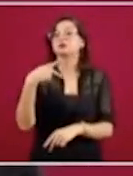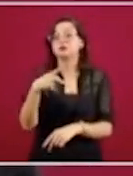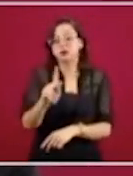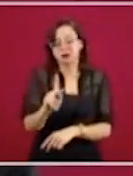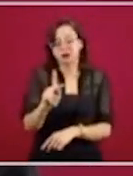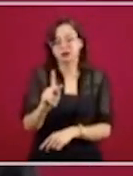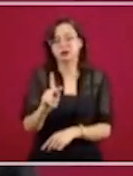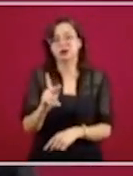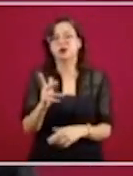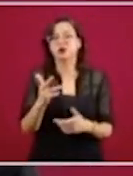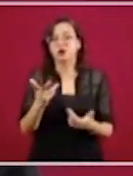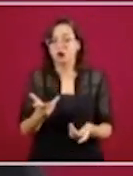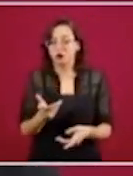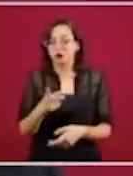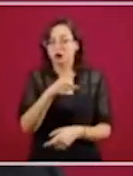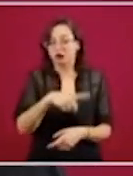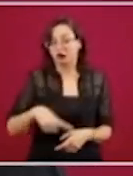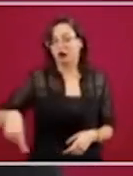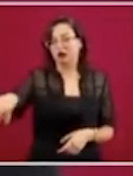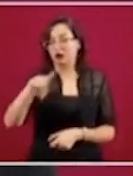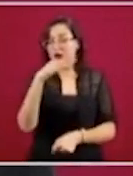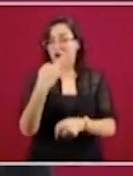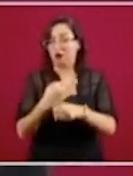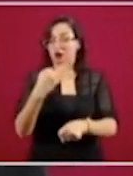a la primera de cambio